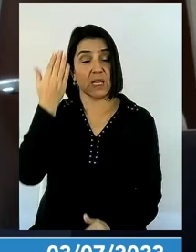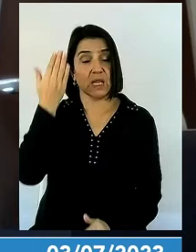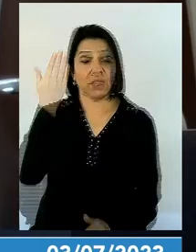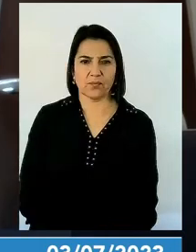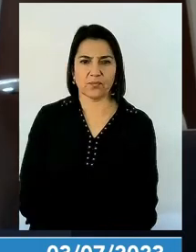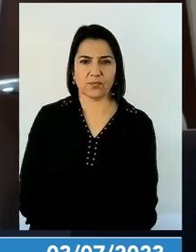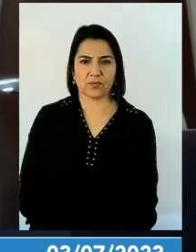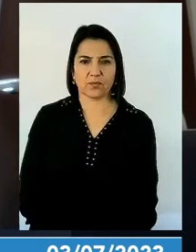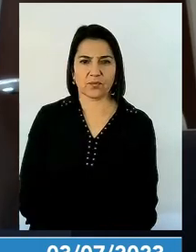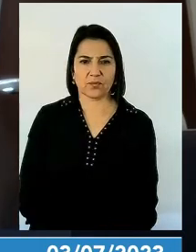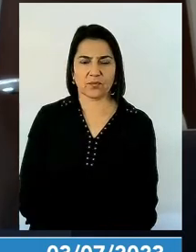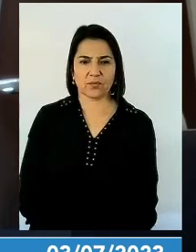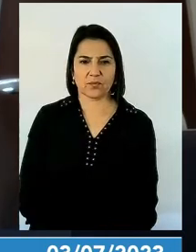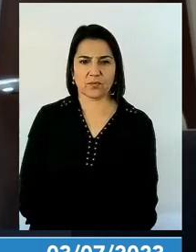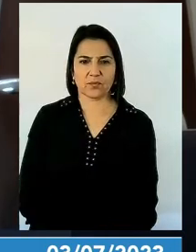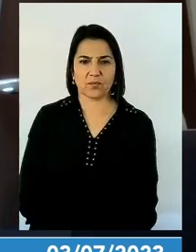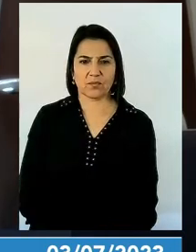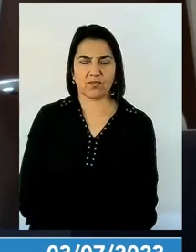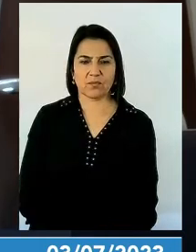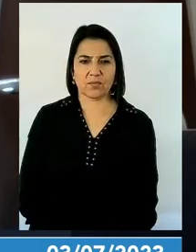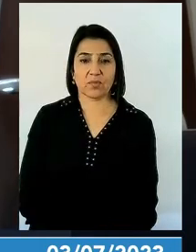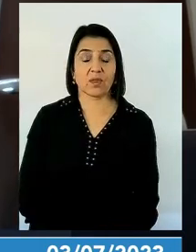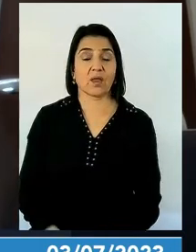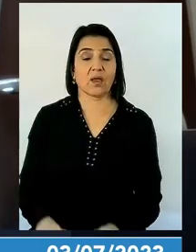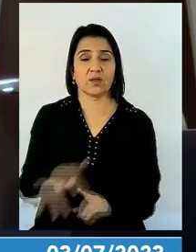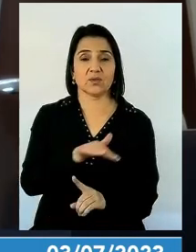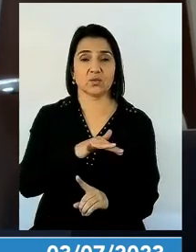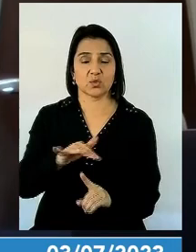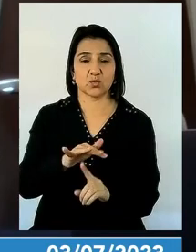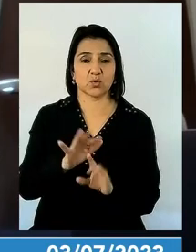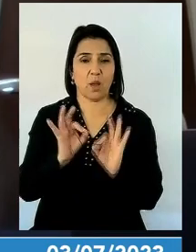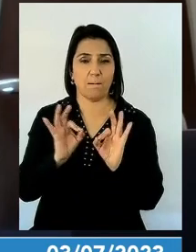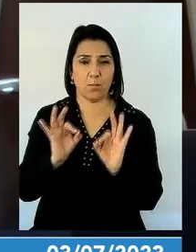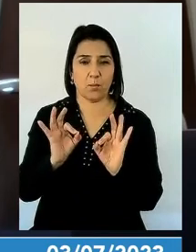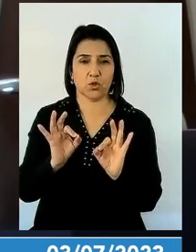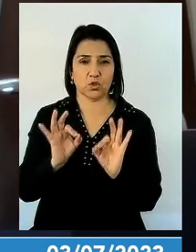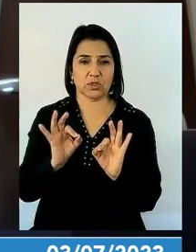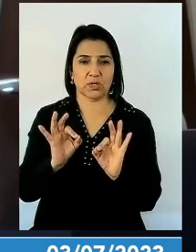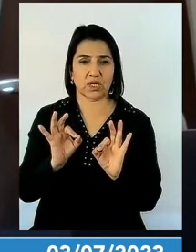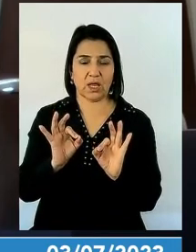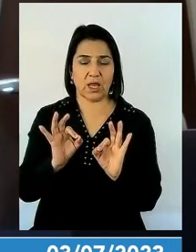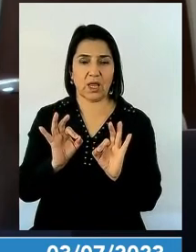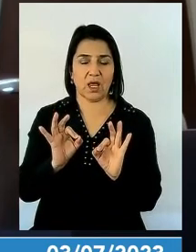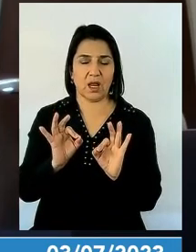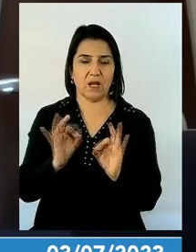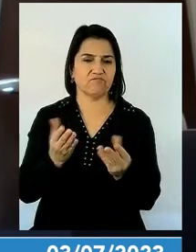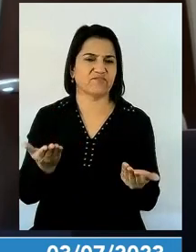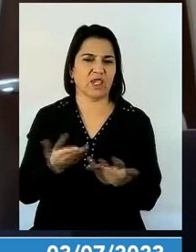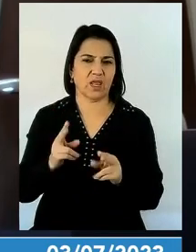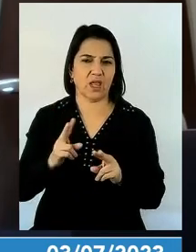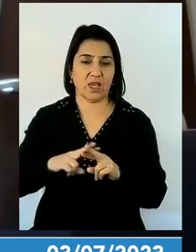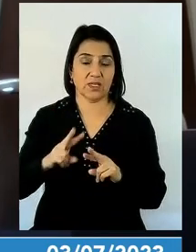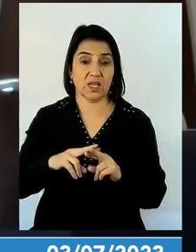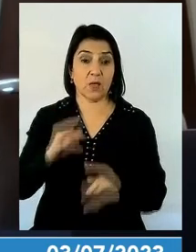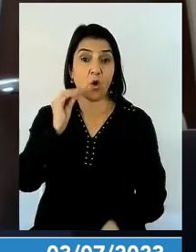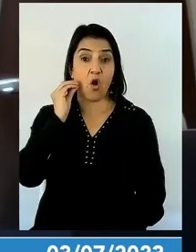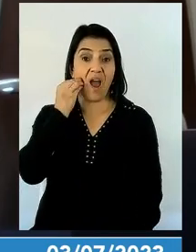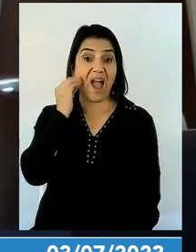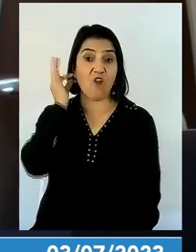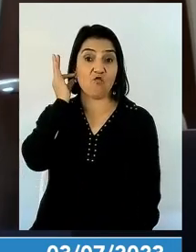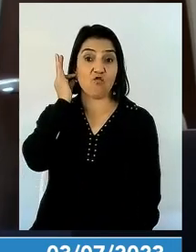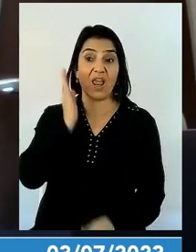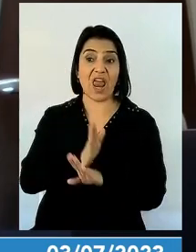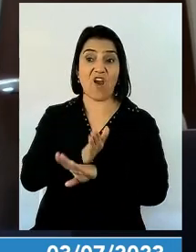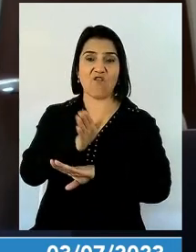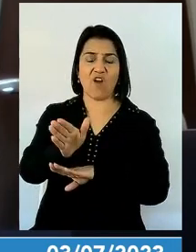en el caso puntual y lo que experimentamos fue de que la abuela llega en un estado grave, se acoge por la